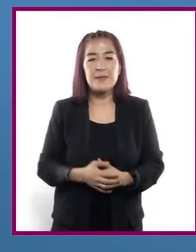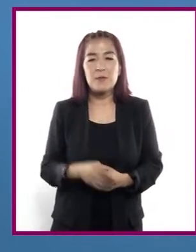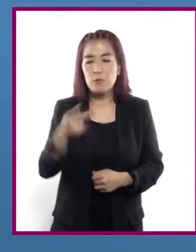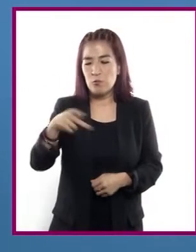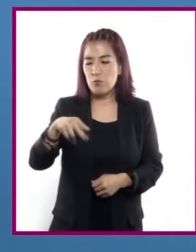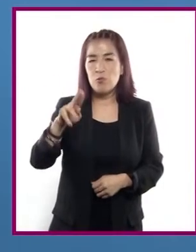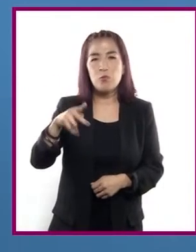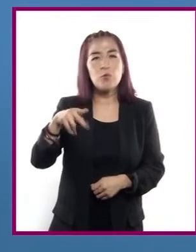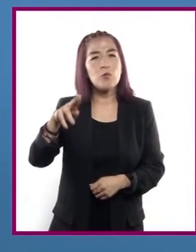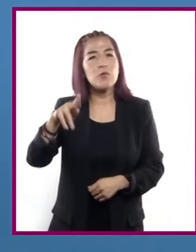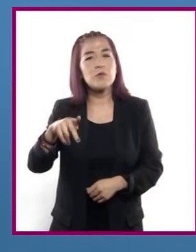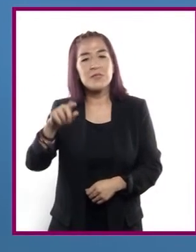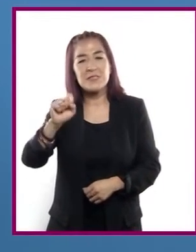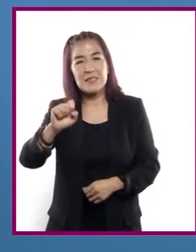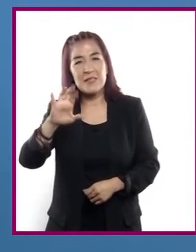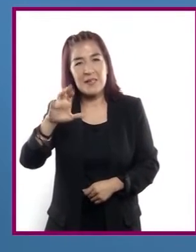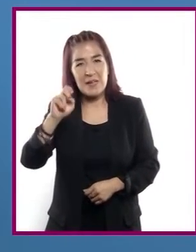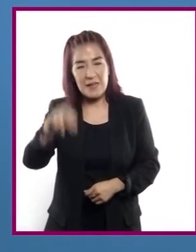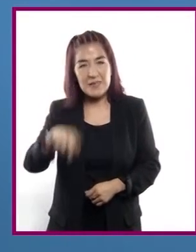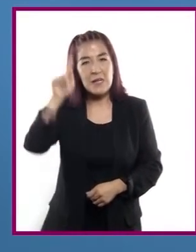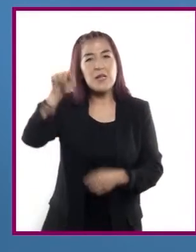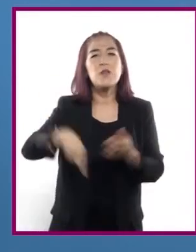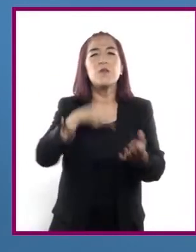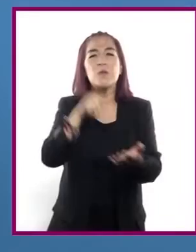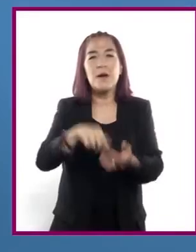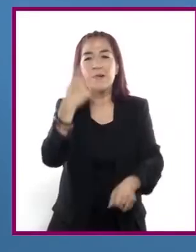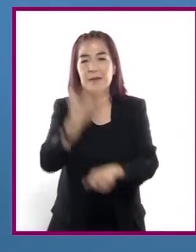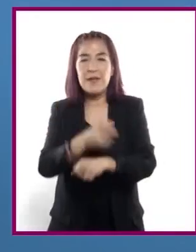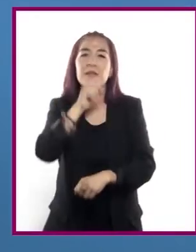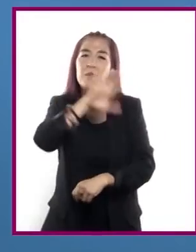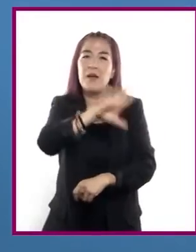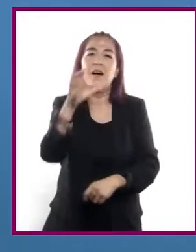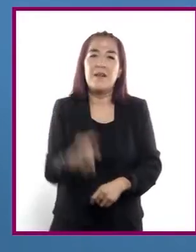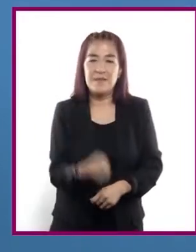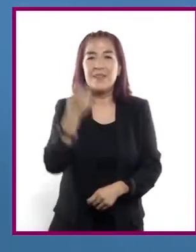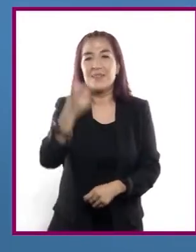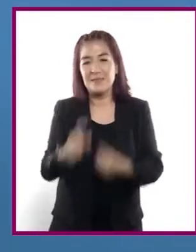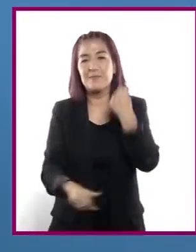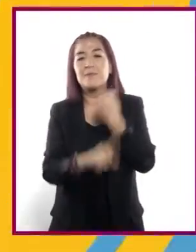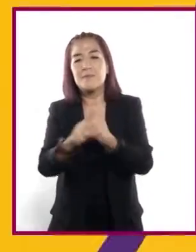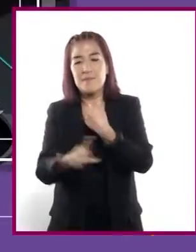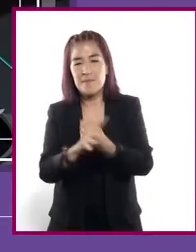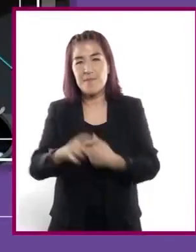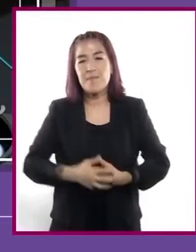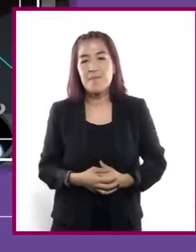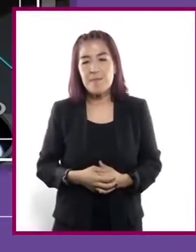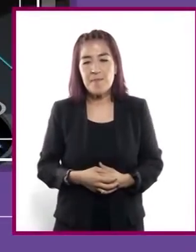Klan o el Apartheid en Estados Unidos y Sudáfrica respectivamente.